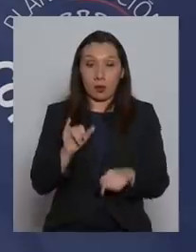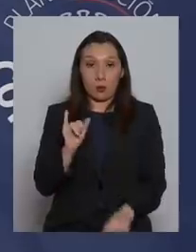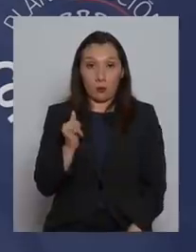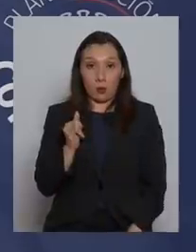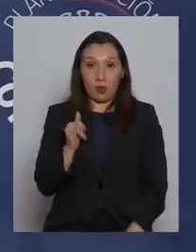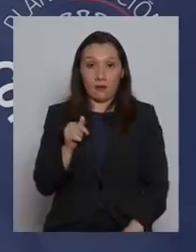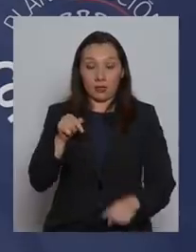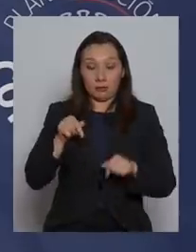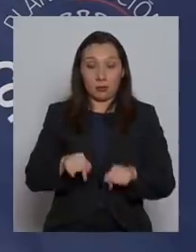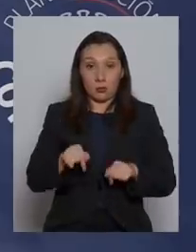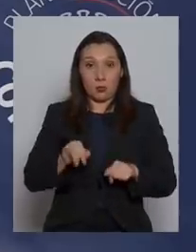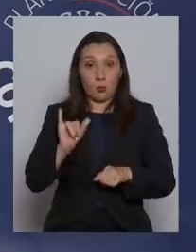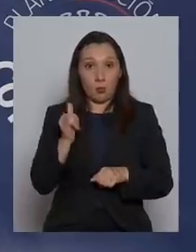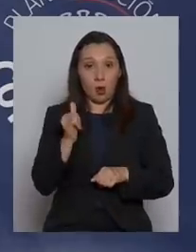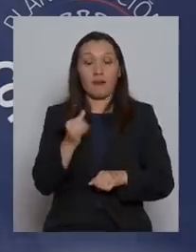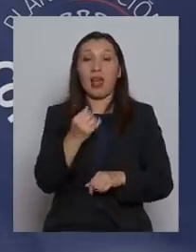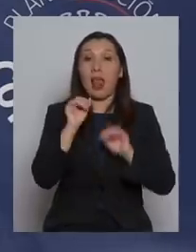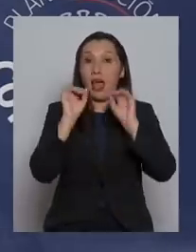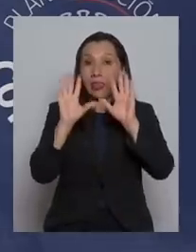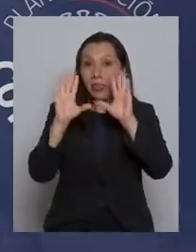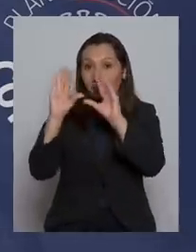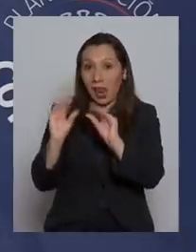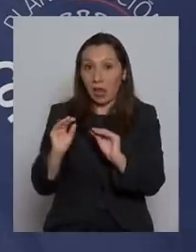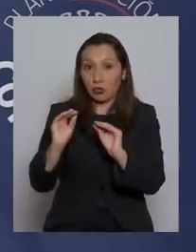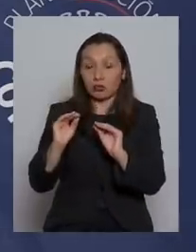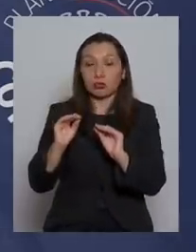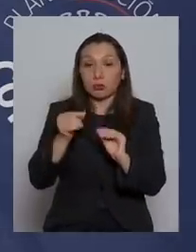jueves a las 22 horas,